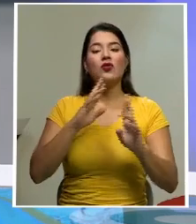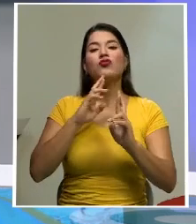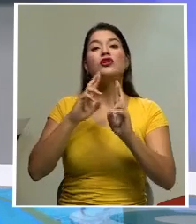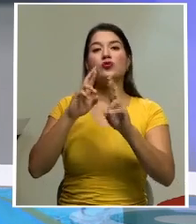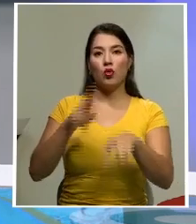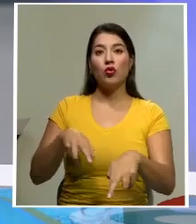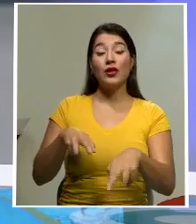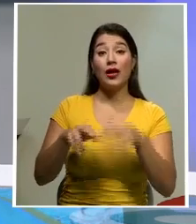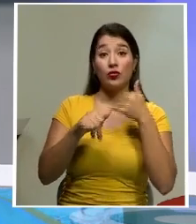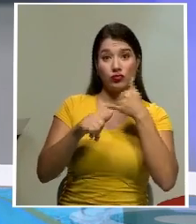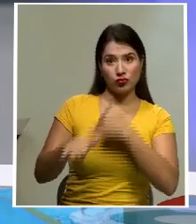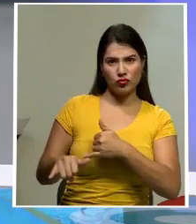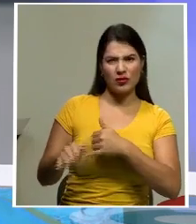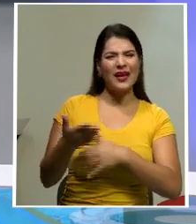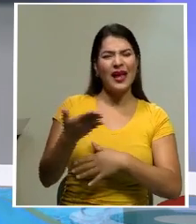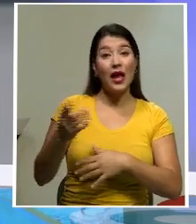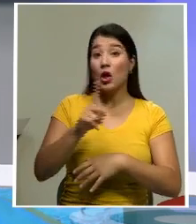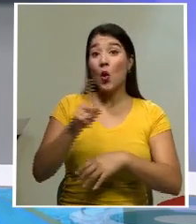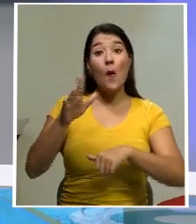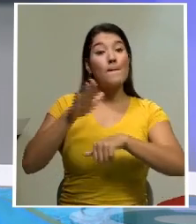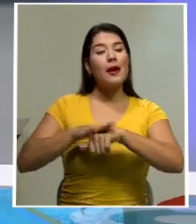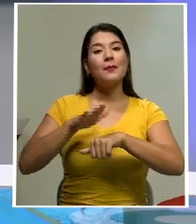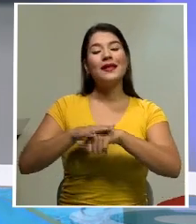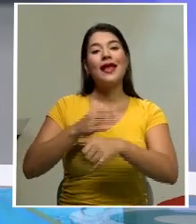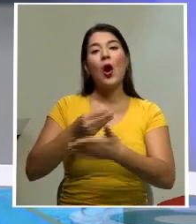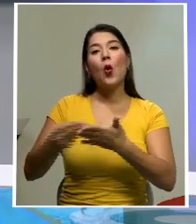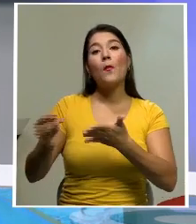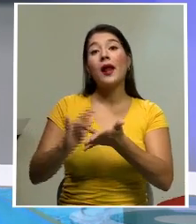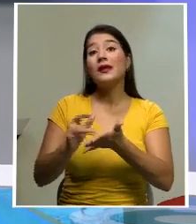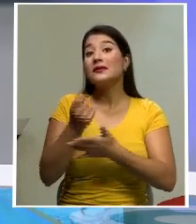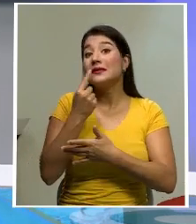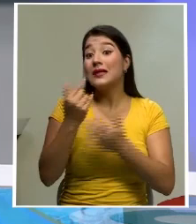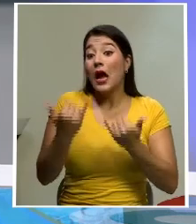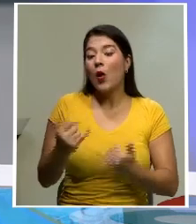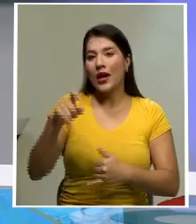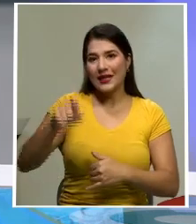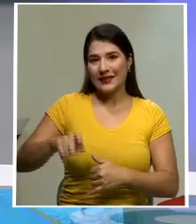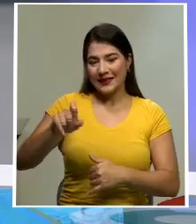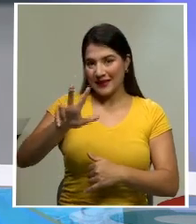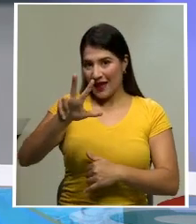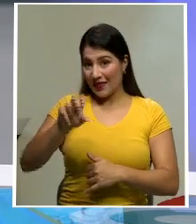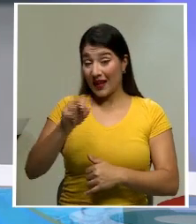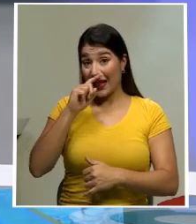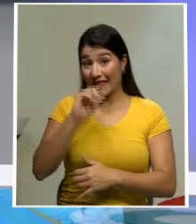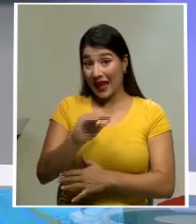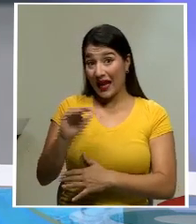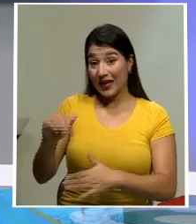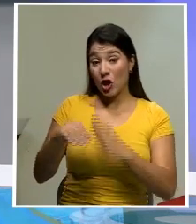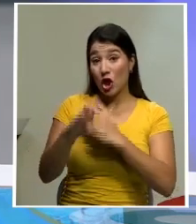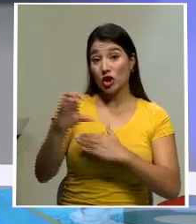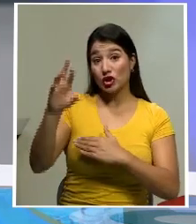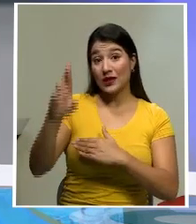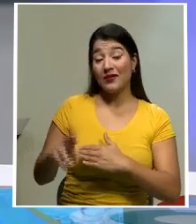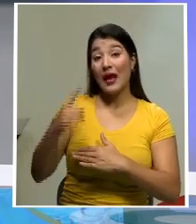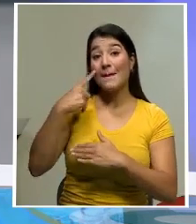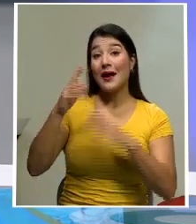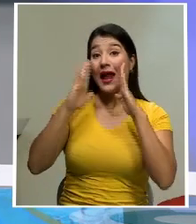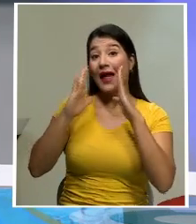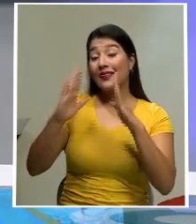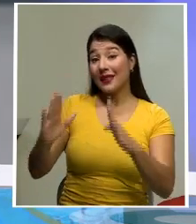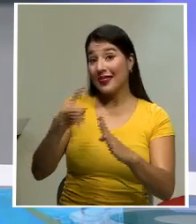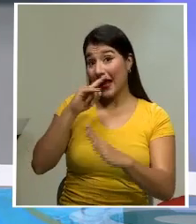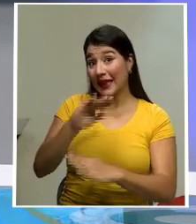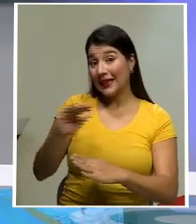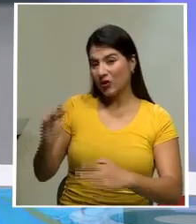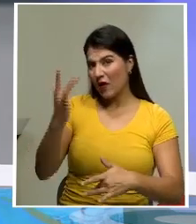apelación que impedía la compra de un medicamento que requieren 30 niños en el país para tratar la leucemia. La Caja de